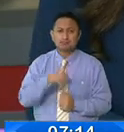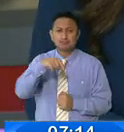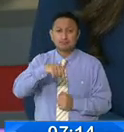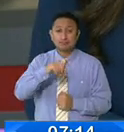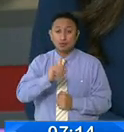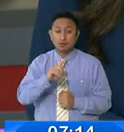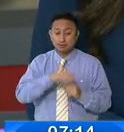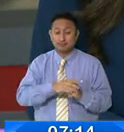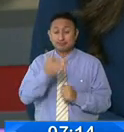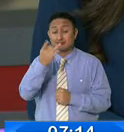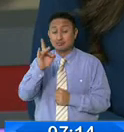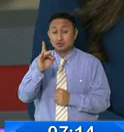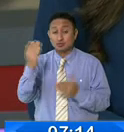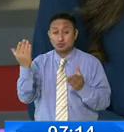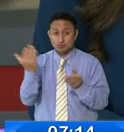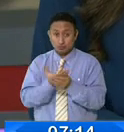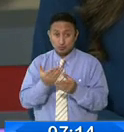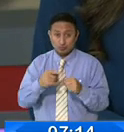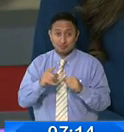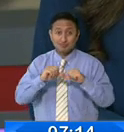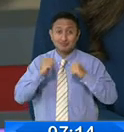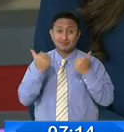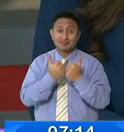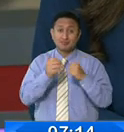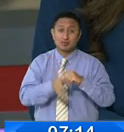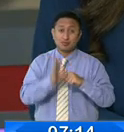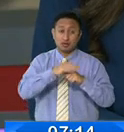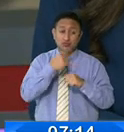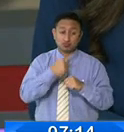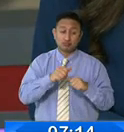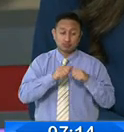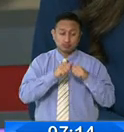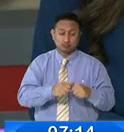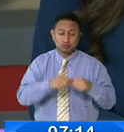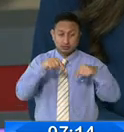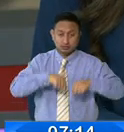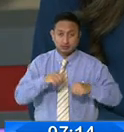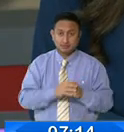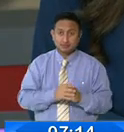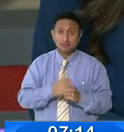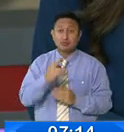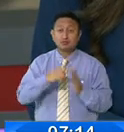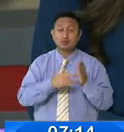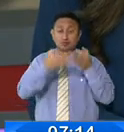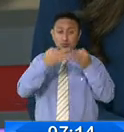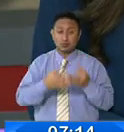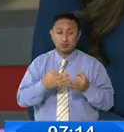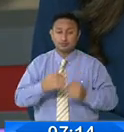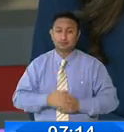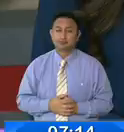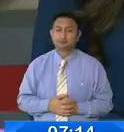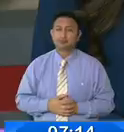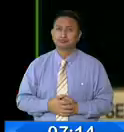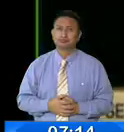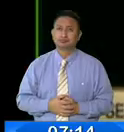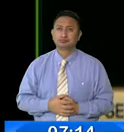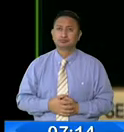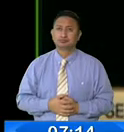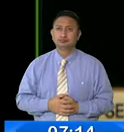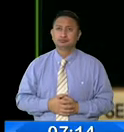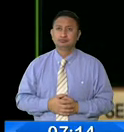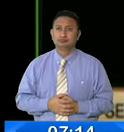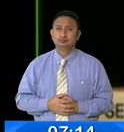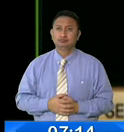18 textos en los cuales la Asamblea Nacional se ratificó y se publicarán en el registro oficial. De la función judicial.